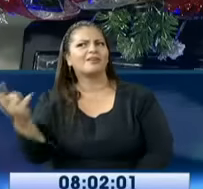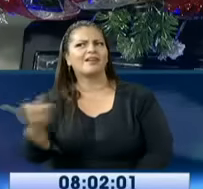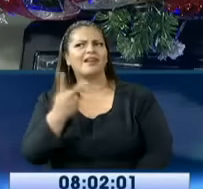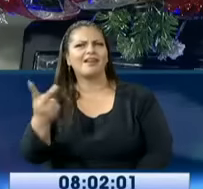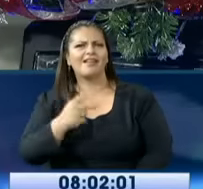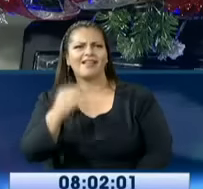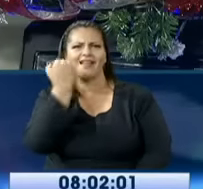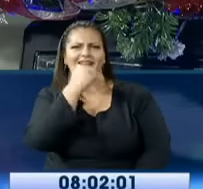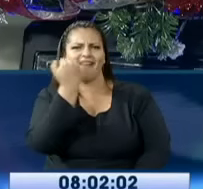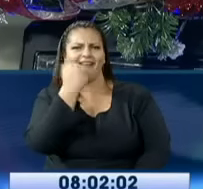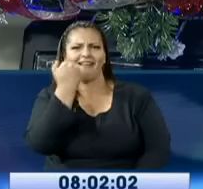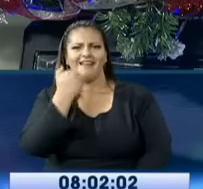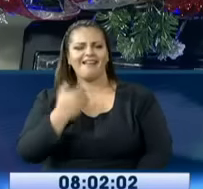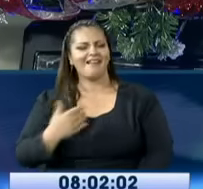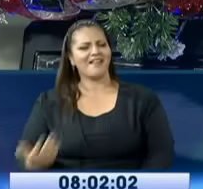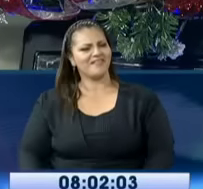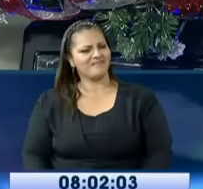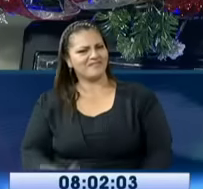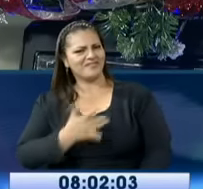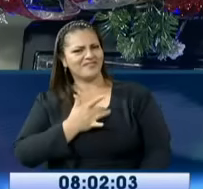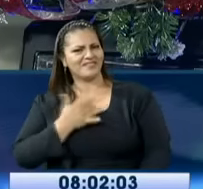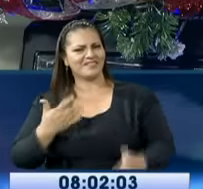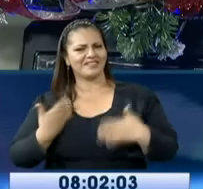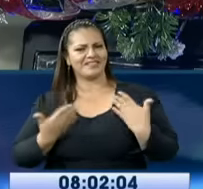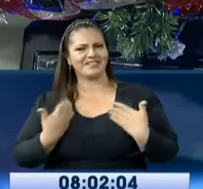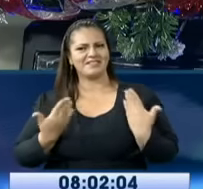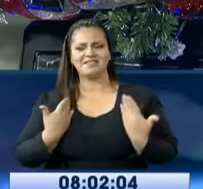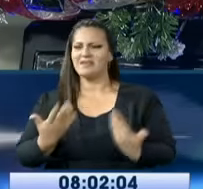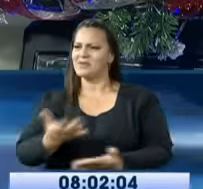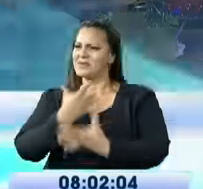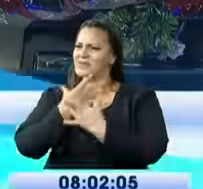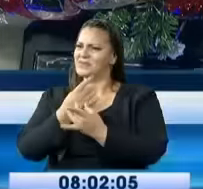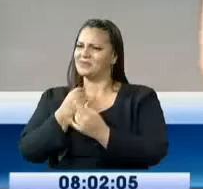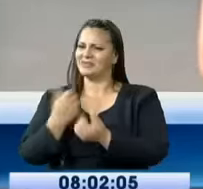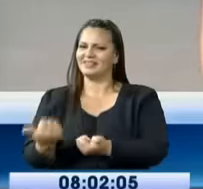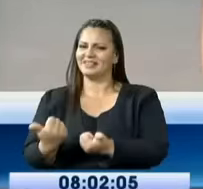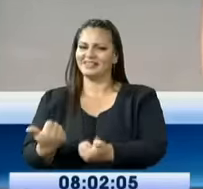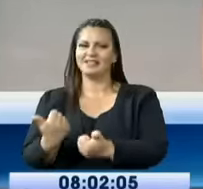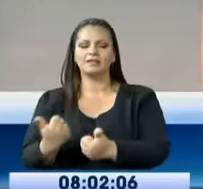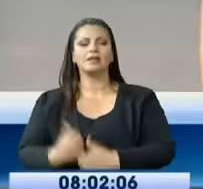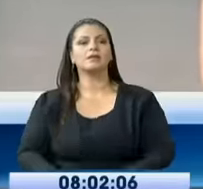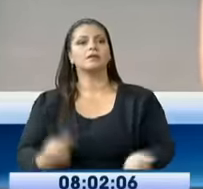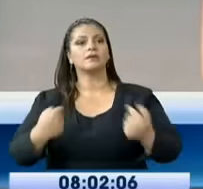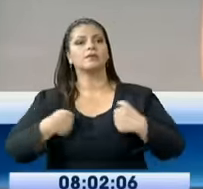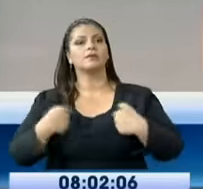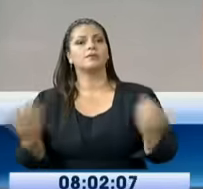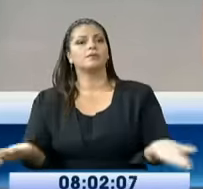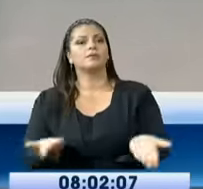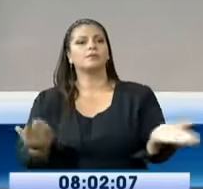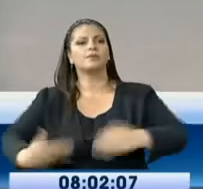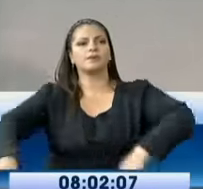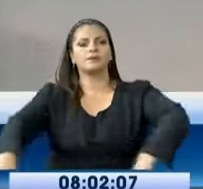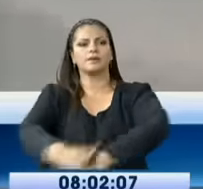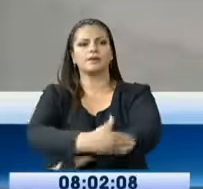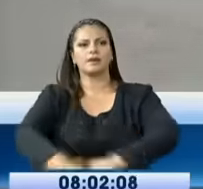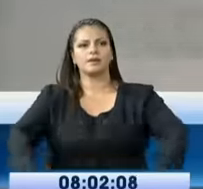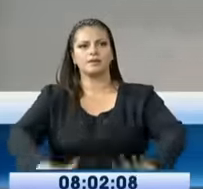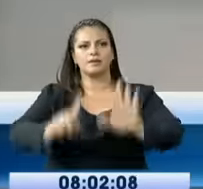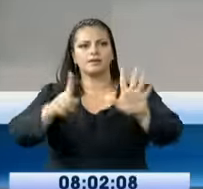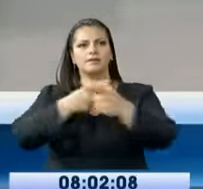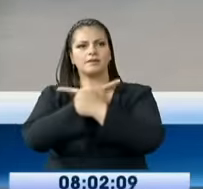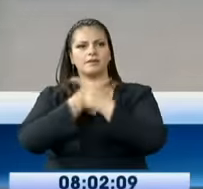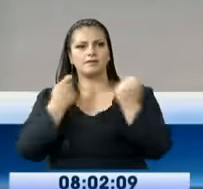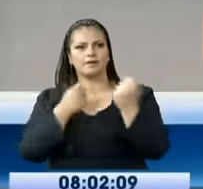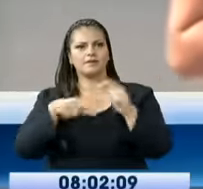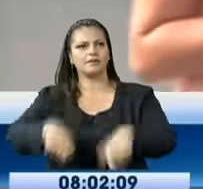inician el noticiero. ¿Cómo estás, compañero? Estoy en la calle 6 de marzo, donde se confeccionan, donde se elaboran y se venden